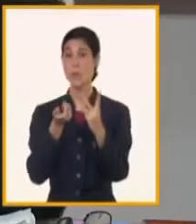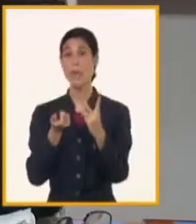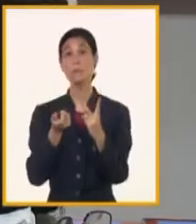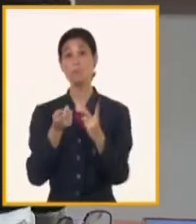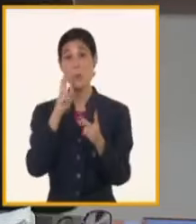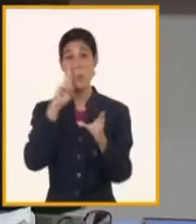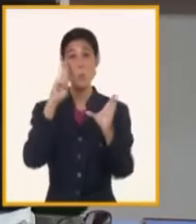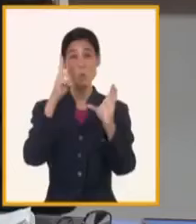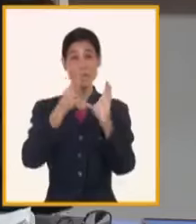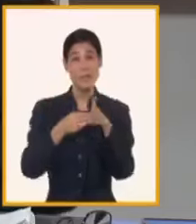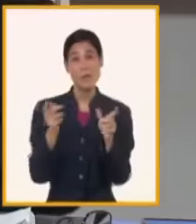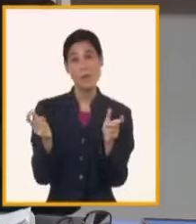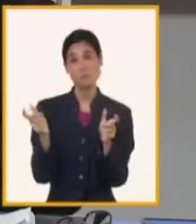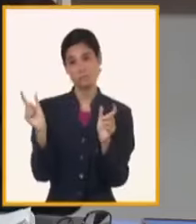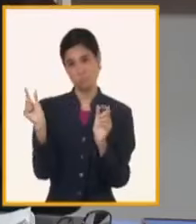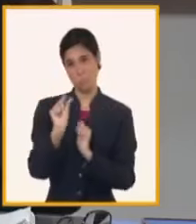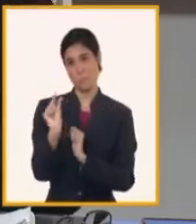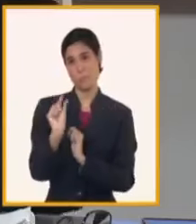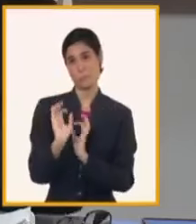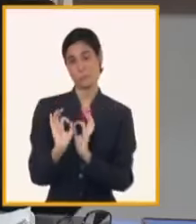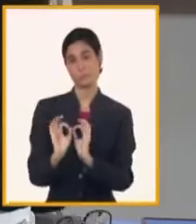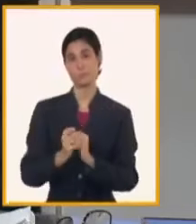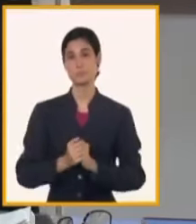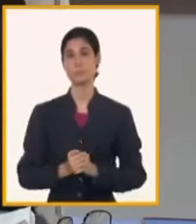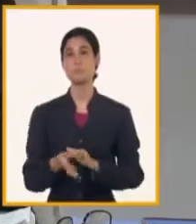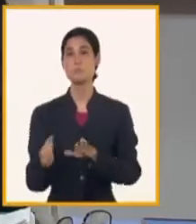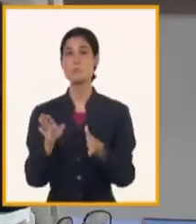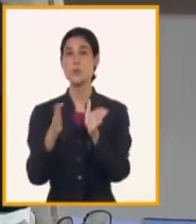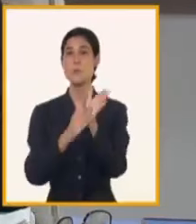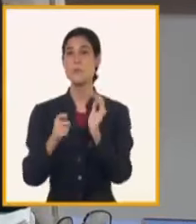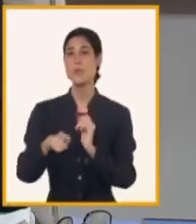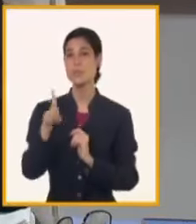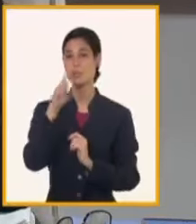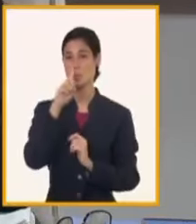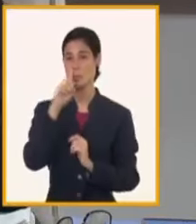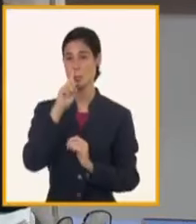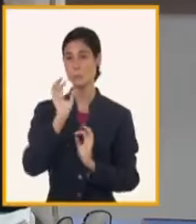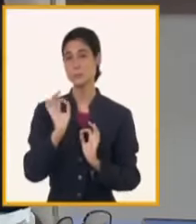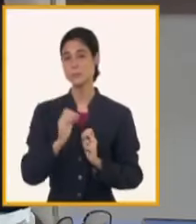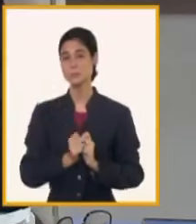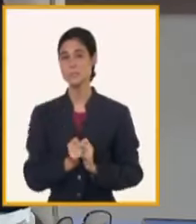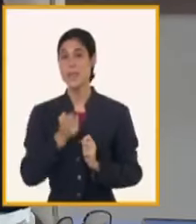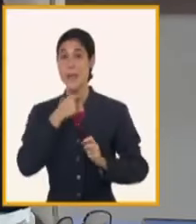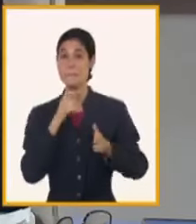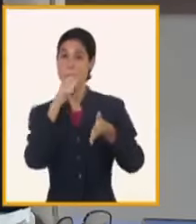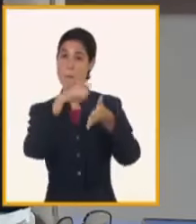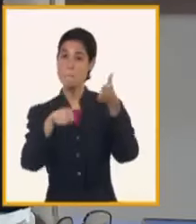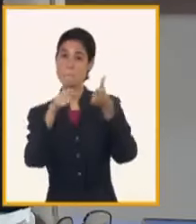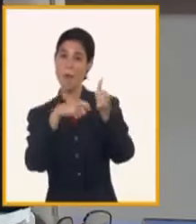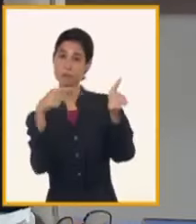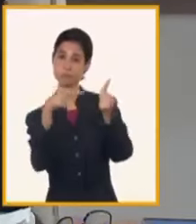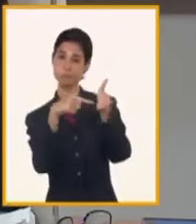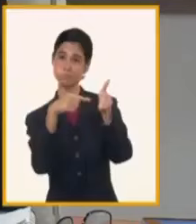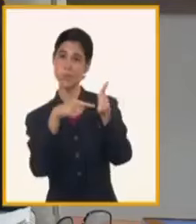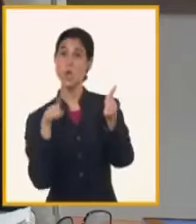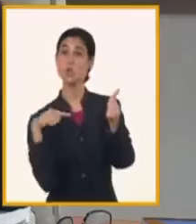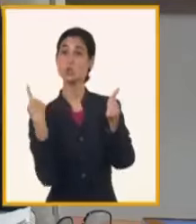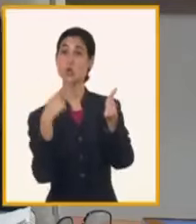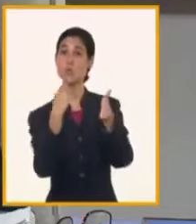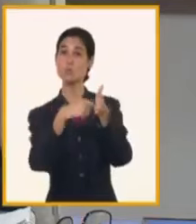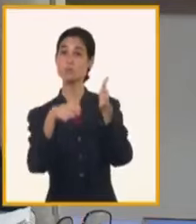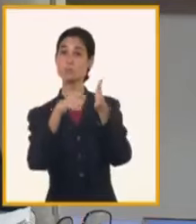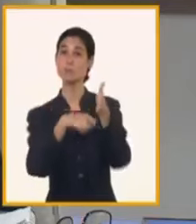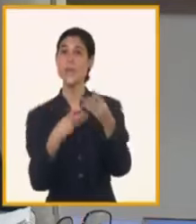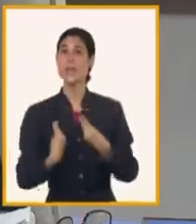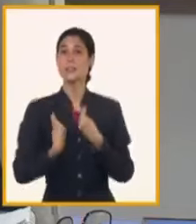comportamiento en el mes de julio que por ejemplo nosotros por ejemplo no datos exactos nosotros planificamos que las térmicas tenían que generar